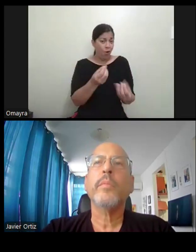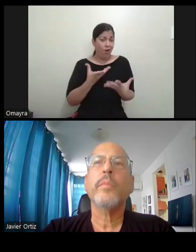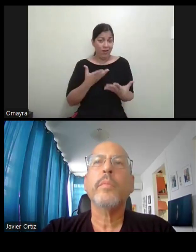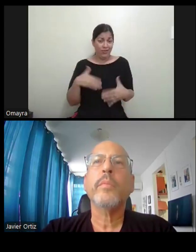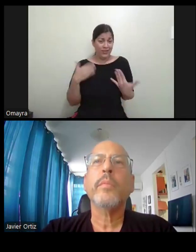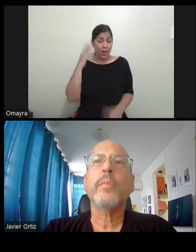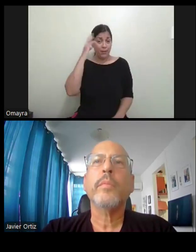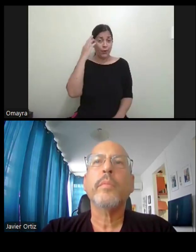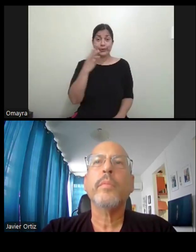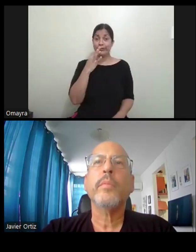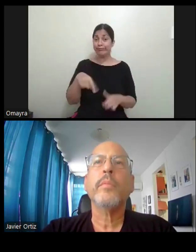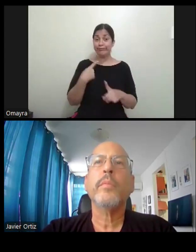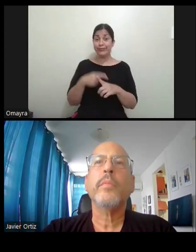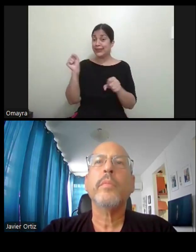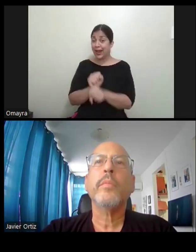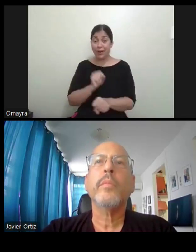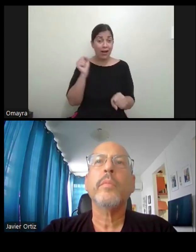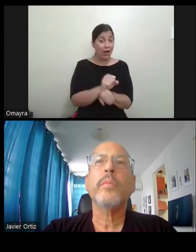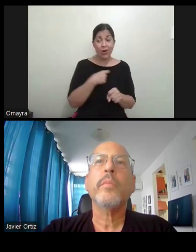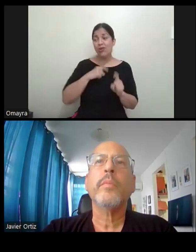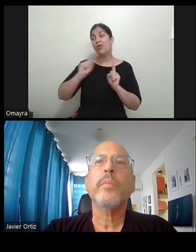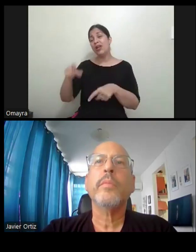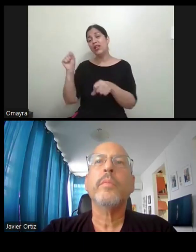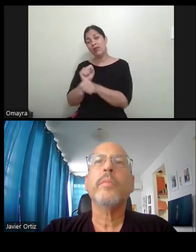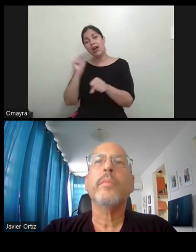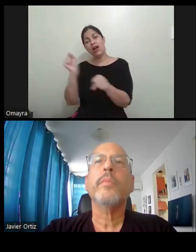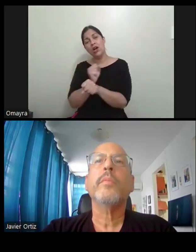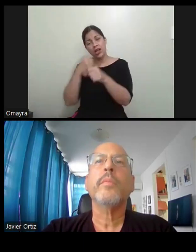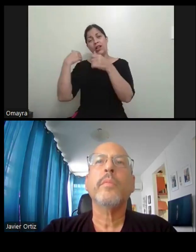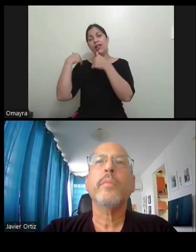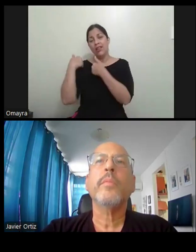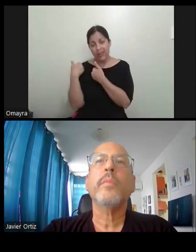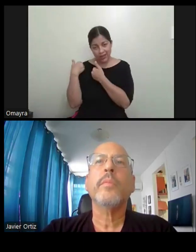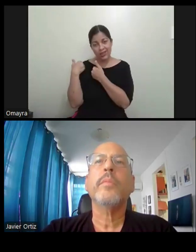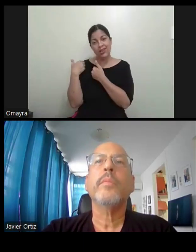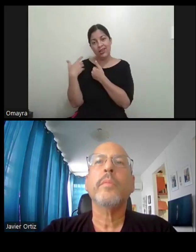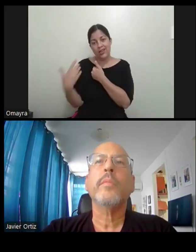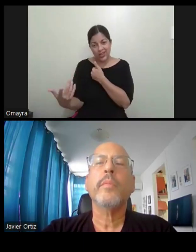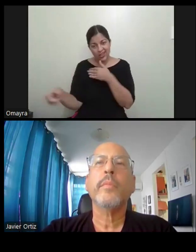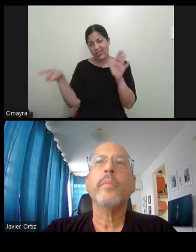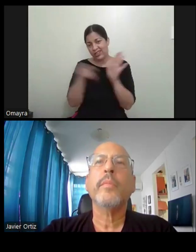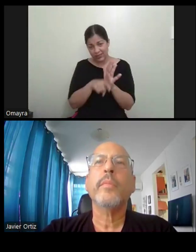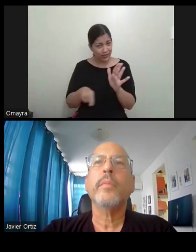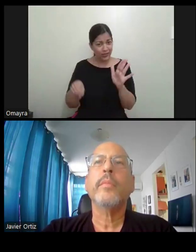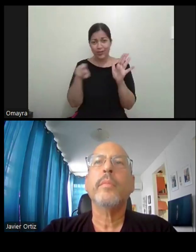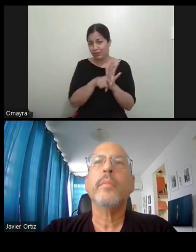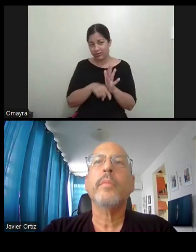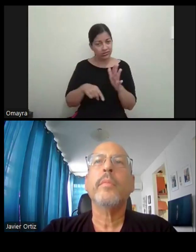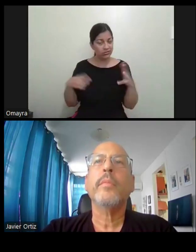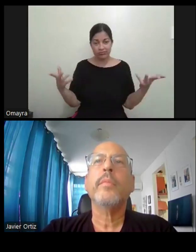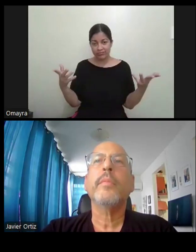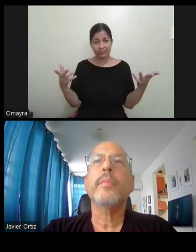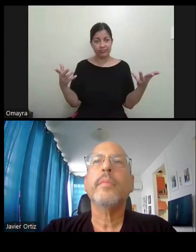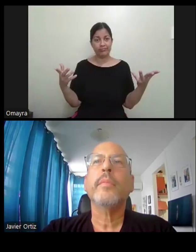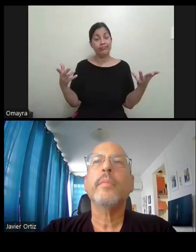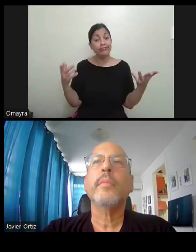cuando la gente habla del trabajo, voy para el trabajo, hay una carga de pesadez, de negatividad, y